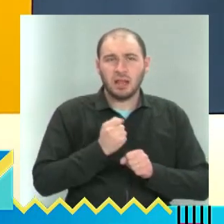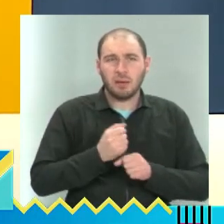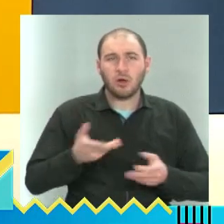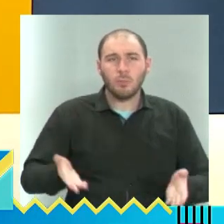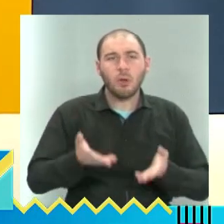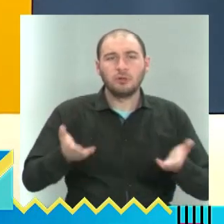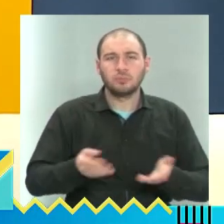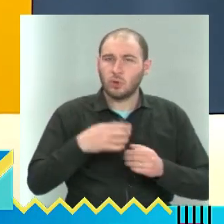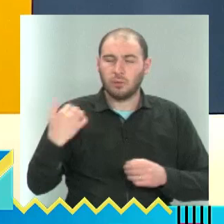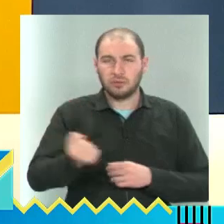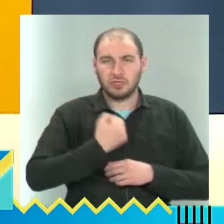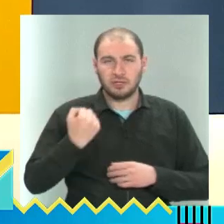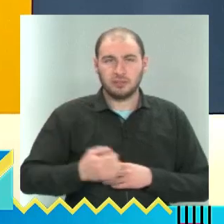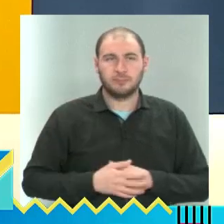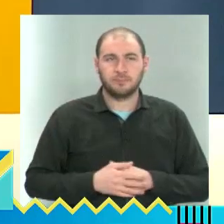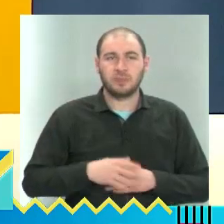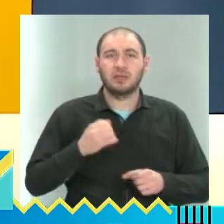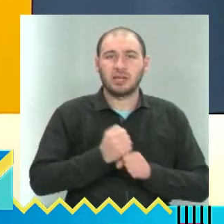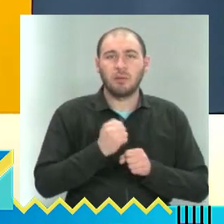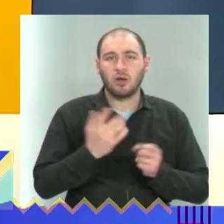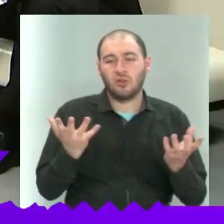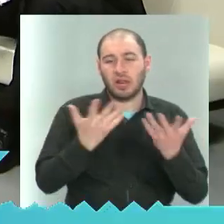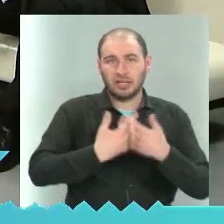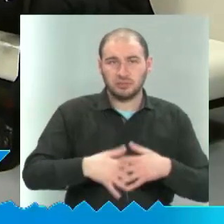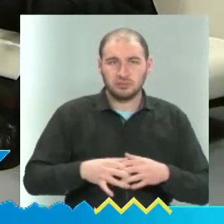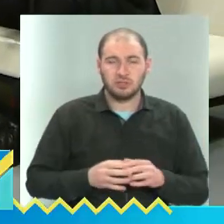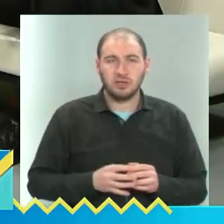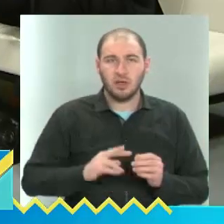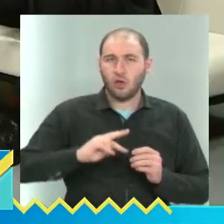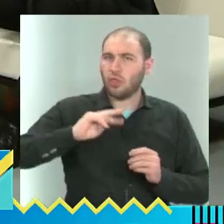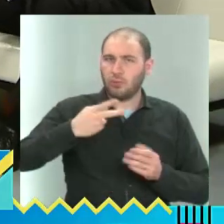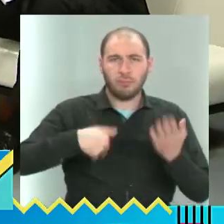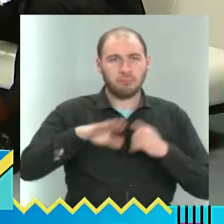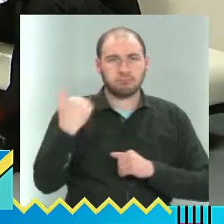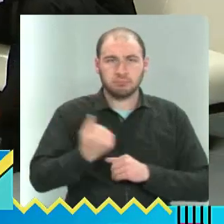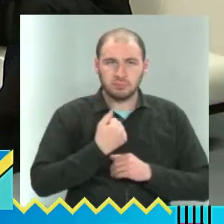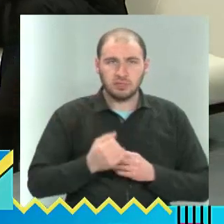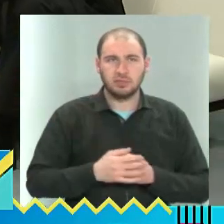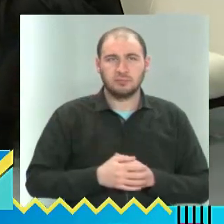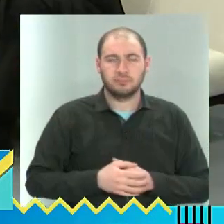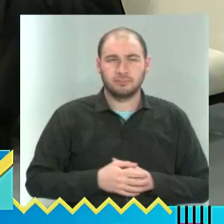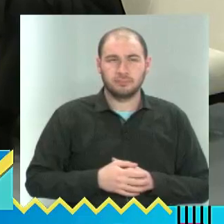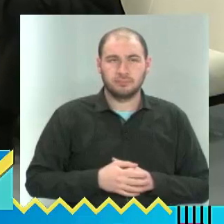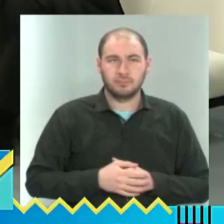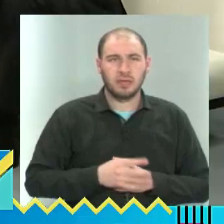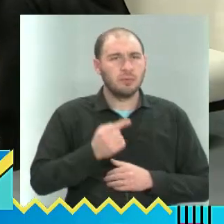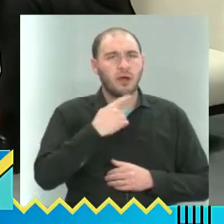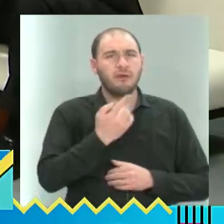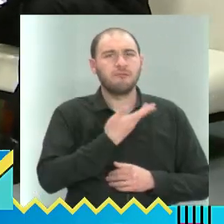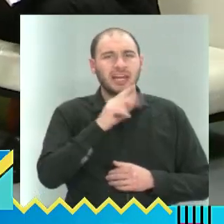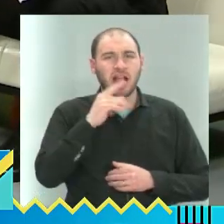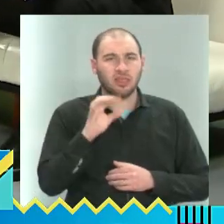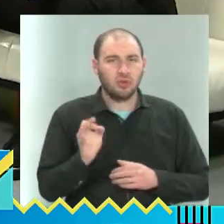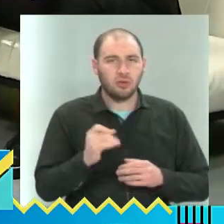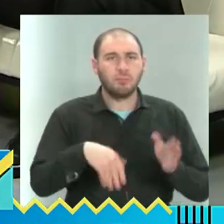promoción muy importante y un trabajo de articulación el doble de importante, ¿no?, que es para contener todo esto. Fernando, ¿cuál es